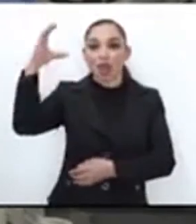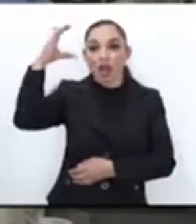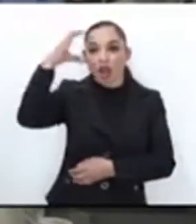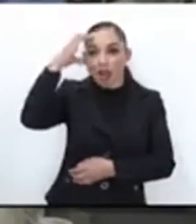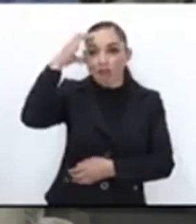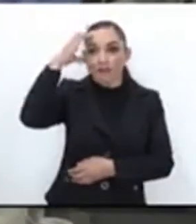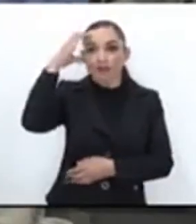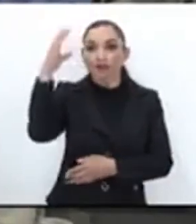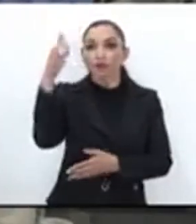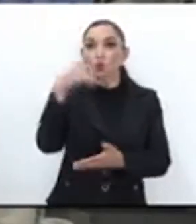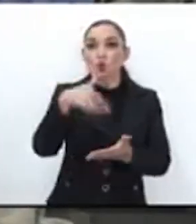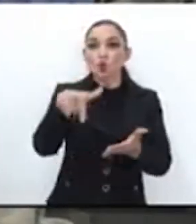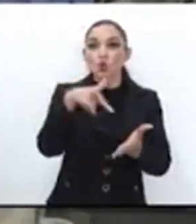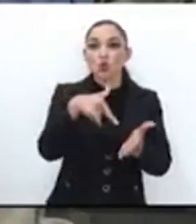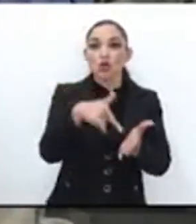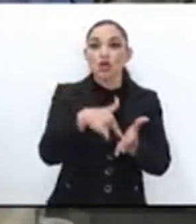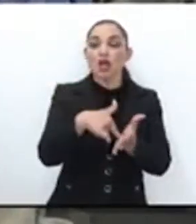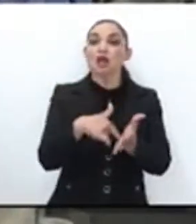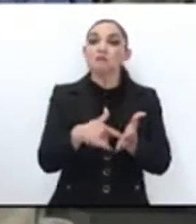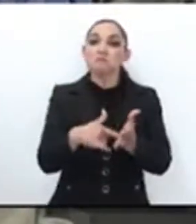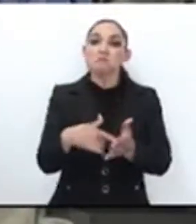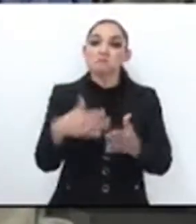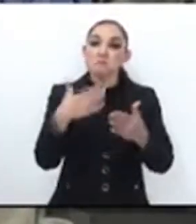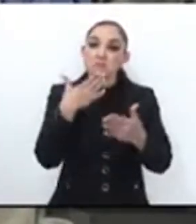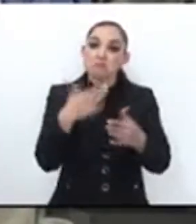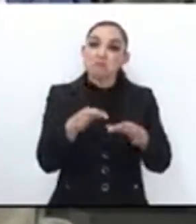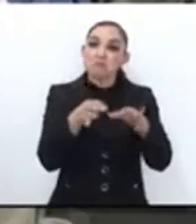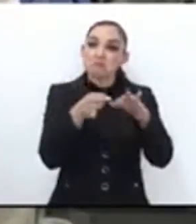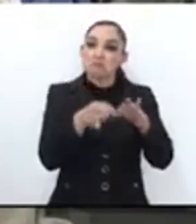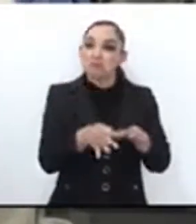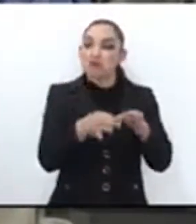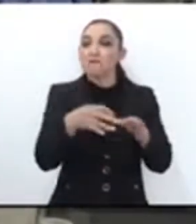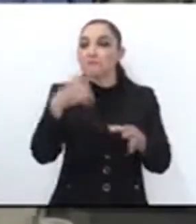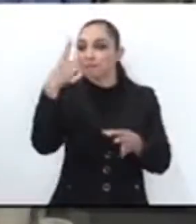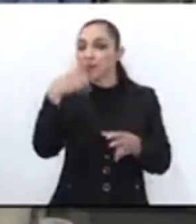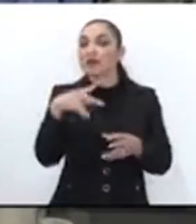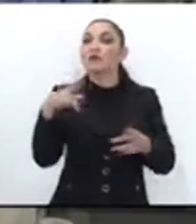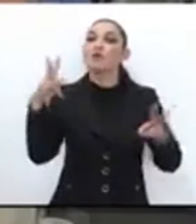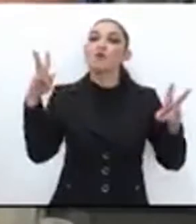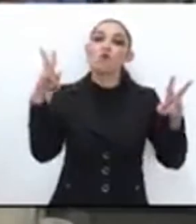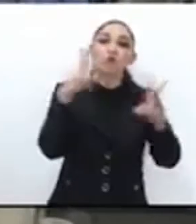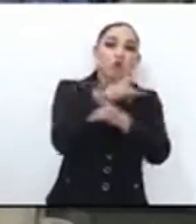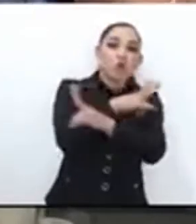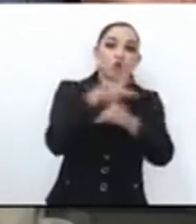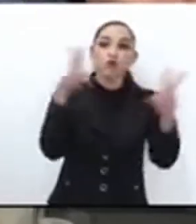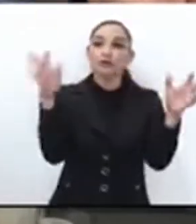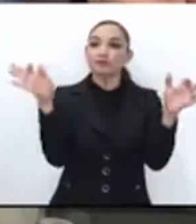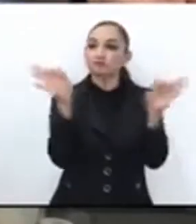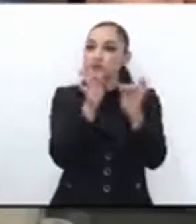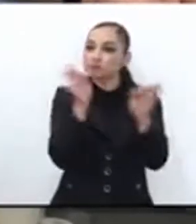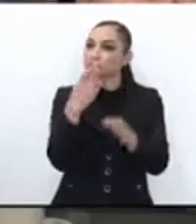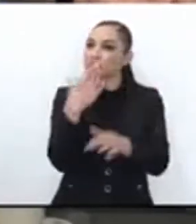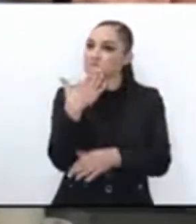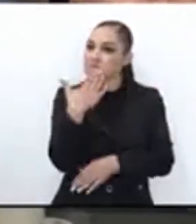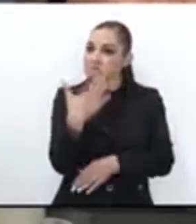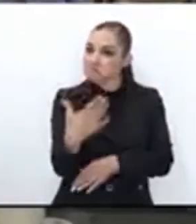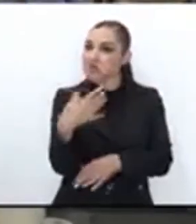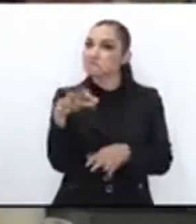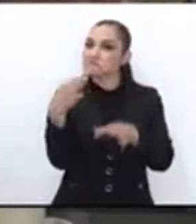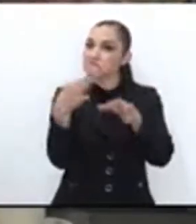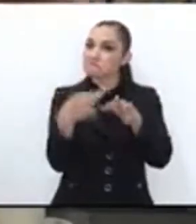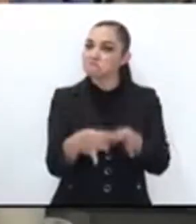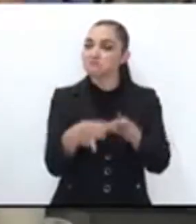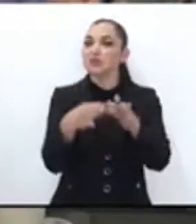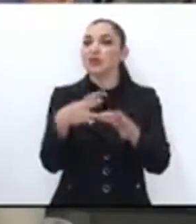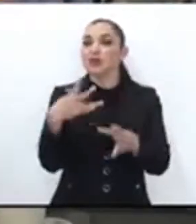que está totalmente acondicionado, muy buen aire acondicionado, por cierto. Tenemos en cada